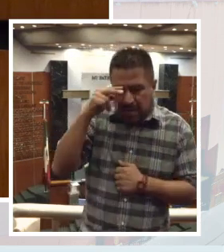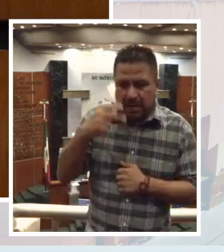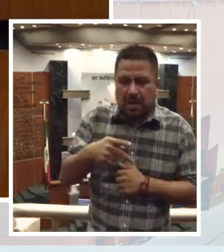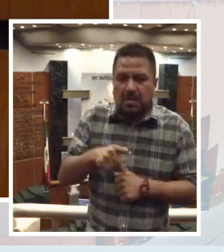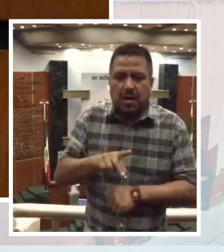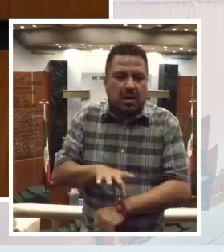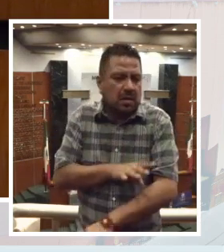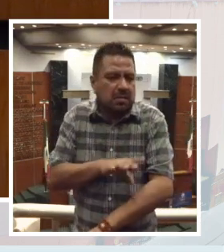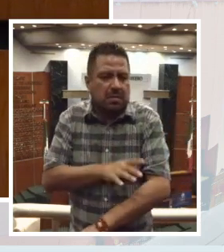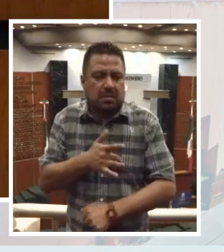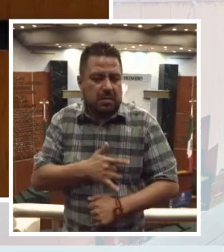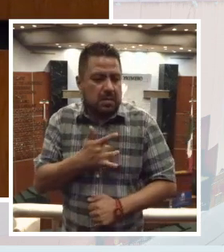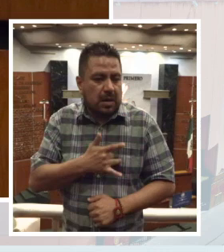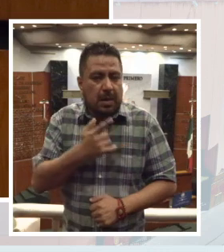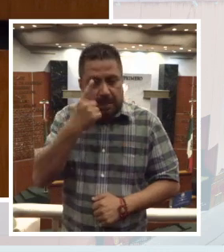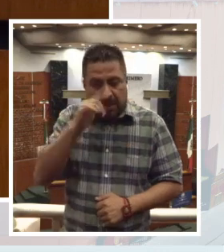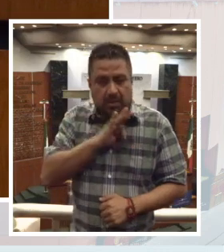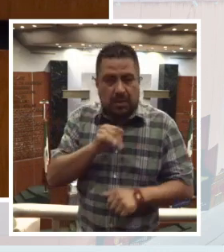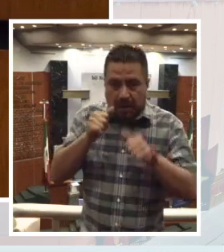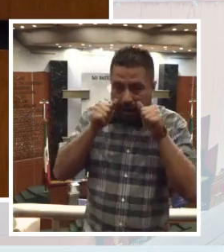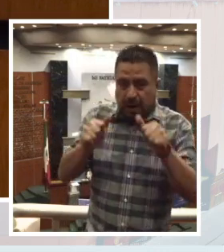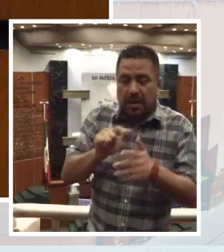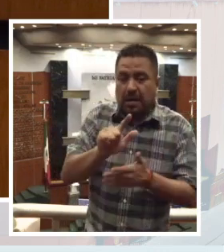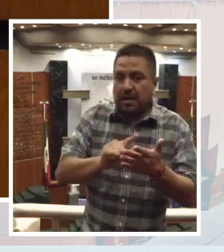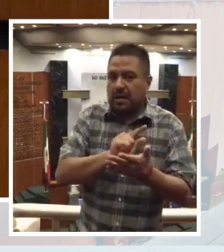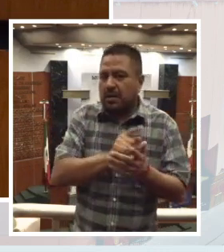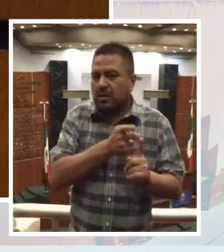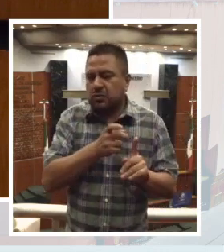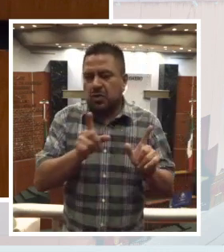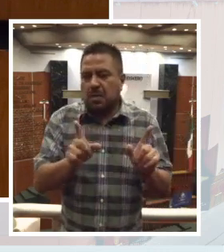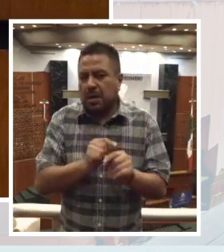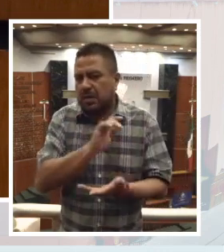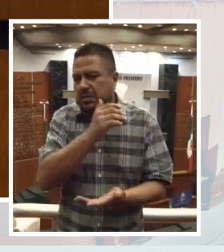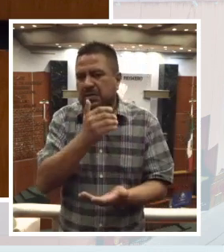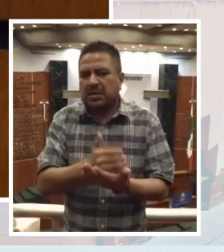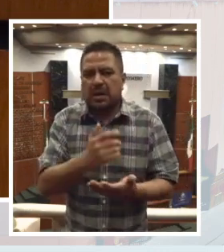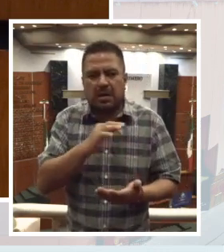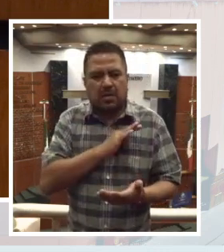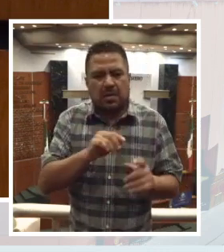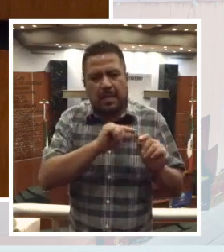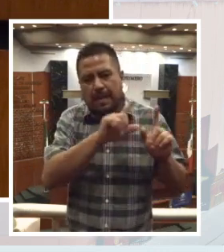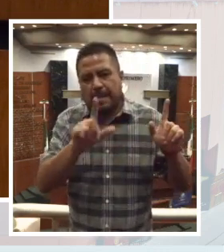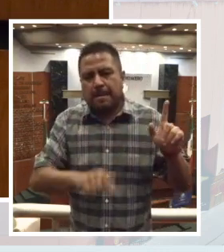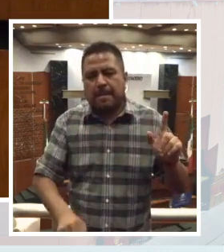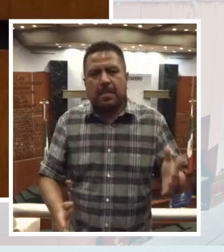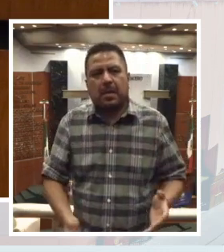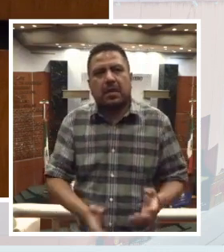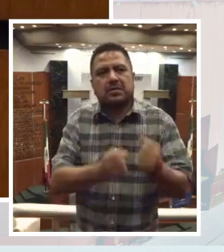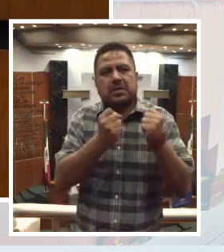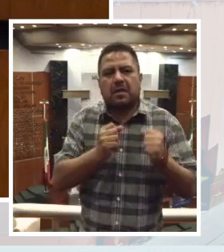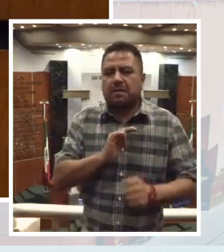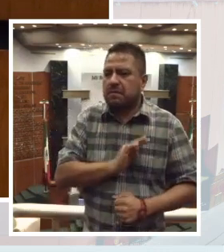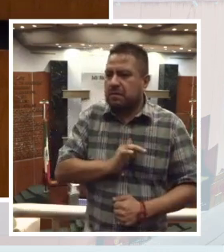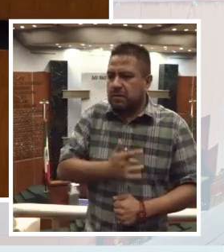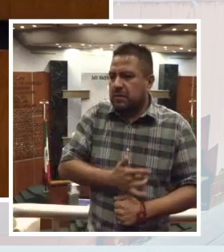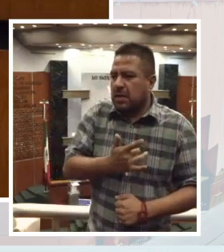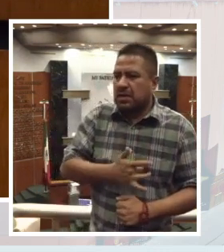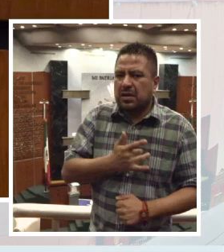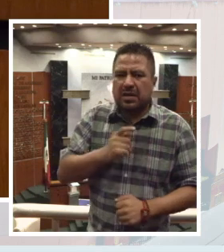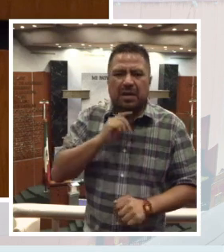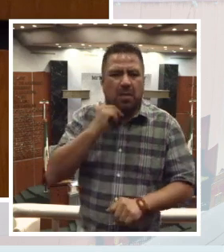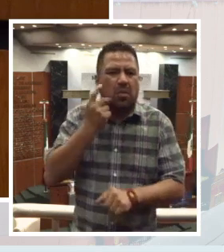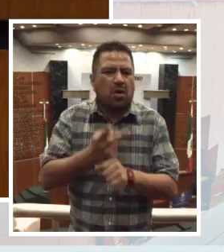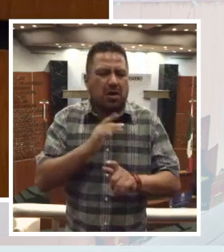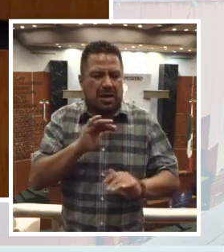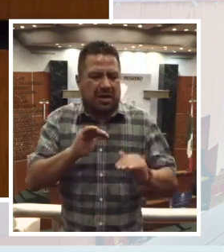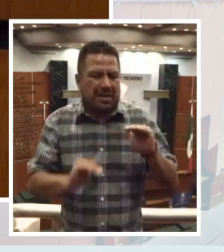energía para cumplir la ley esto bastará para que la nación se salve y sea feliz cualquier acto que vulnere la